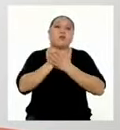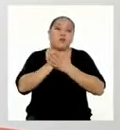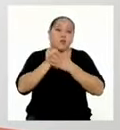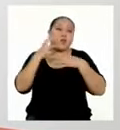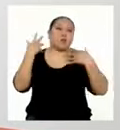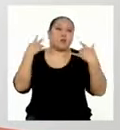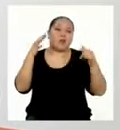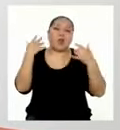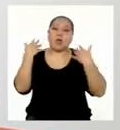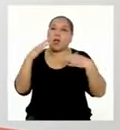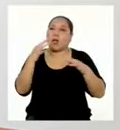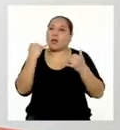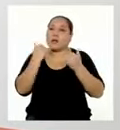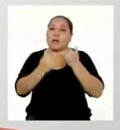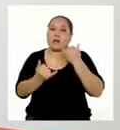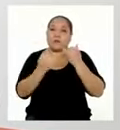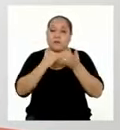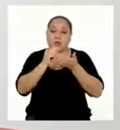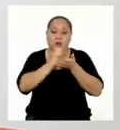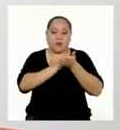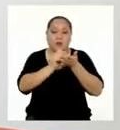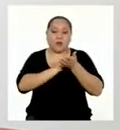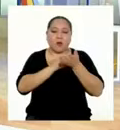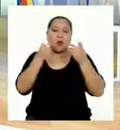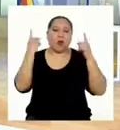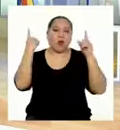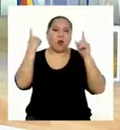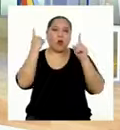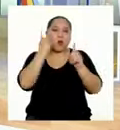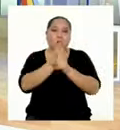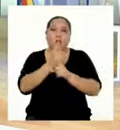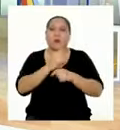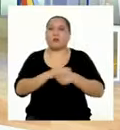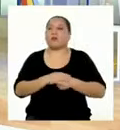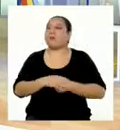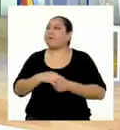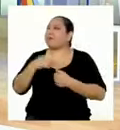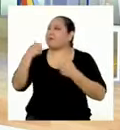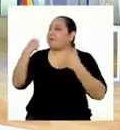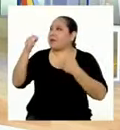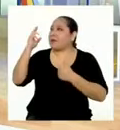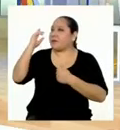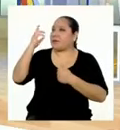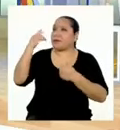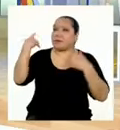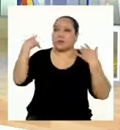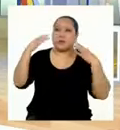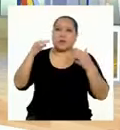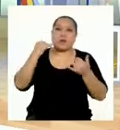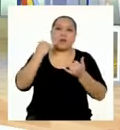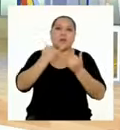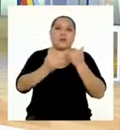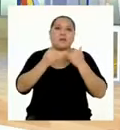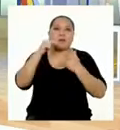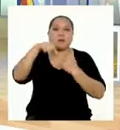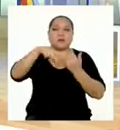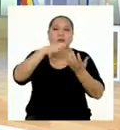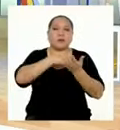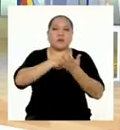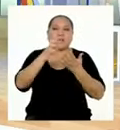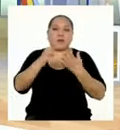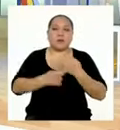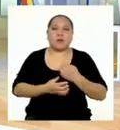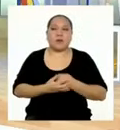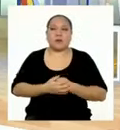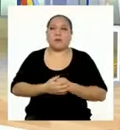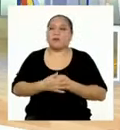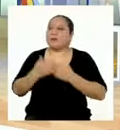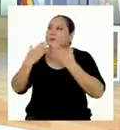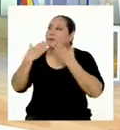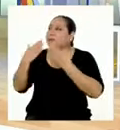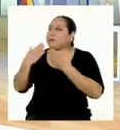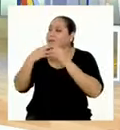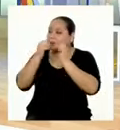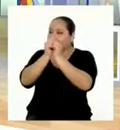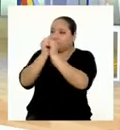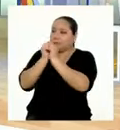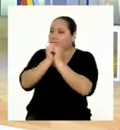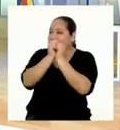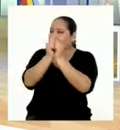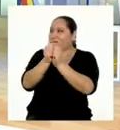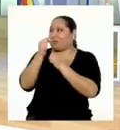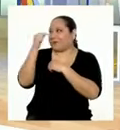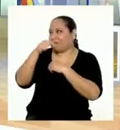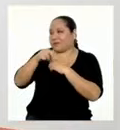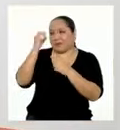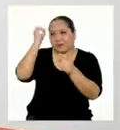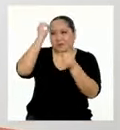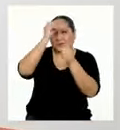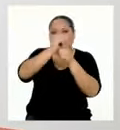a terminar de redactarlo adecuadamente. Muy bien, profesora. Hemos llegado al final del programa. Gracias por